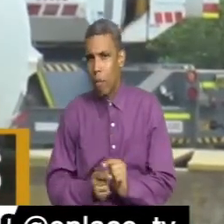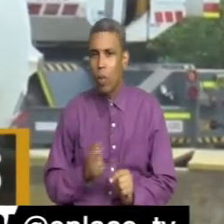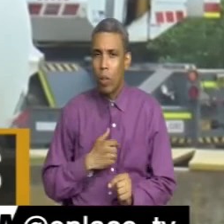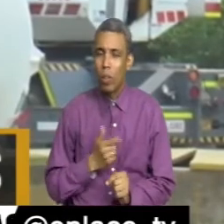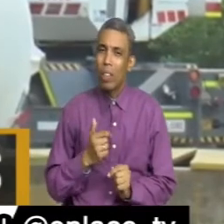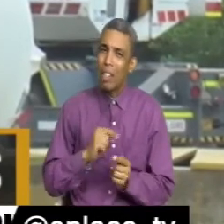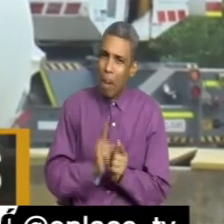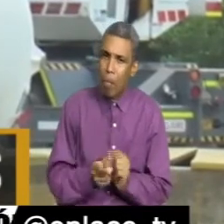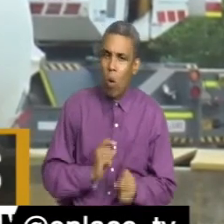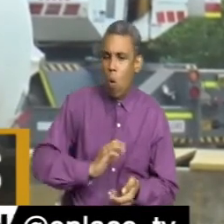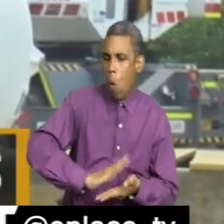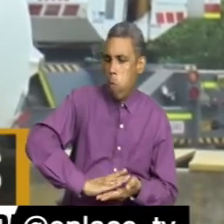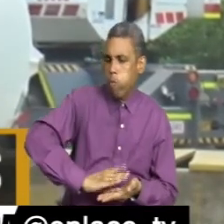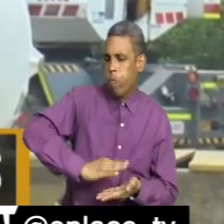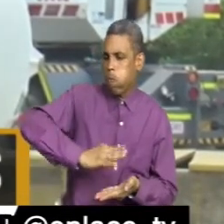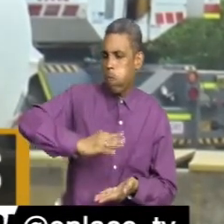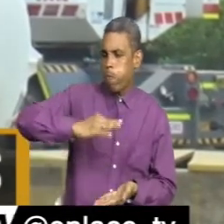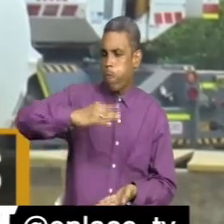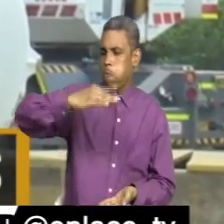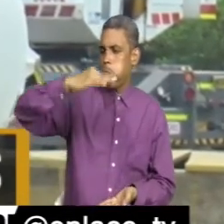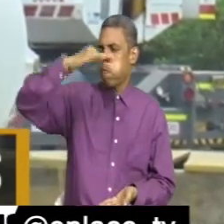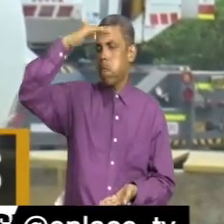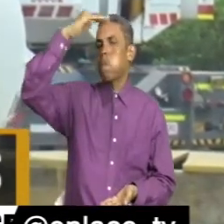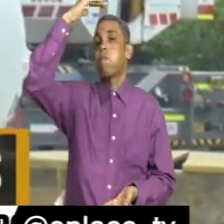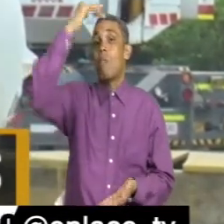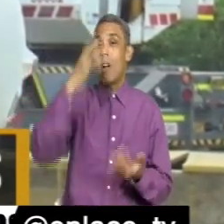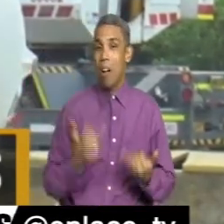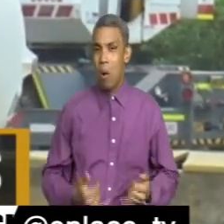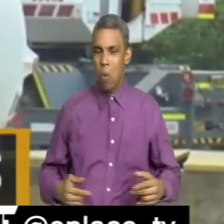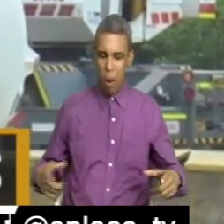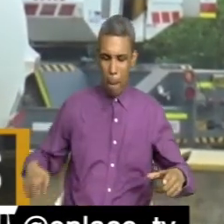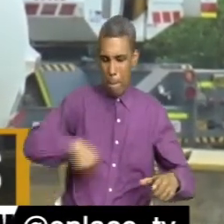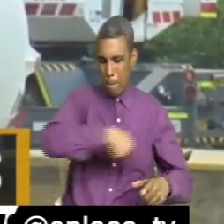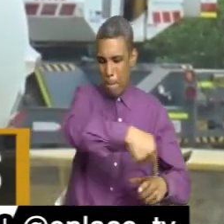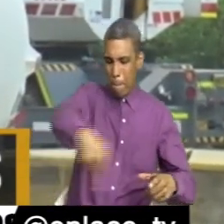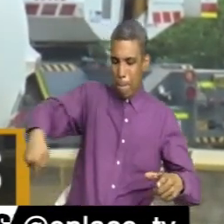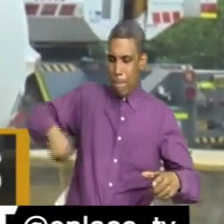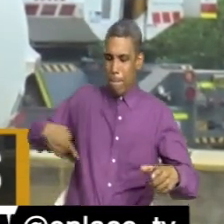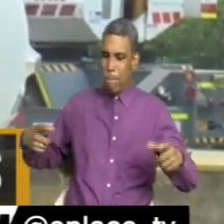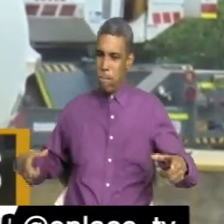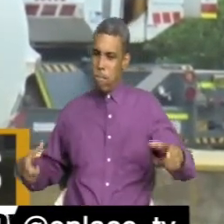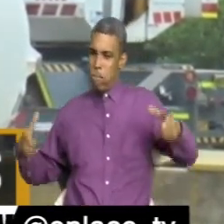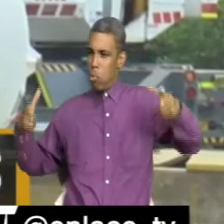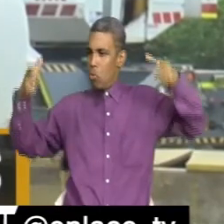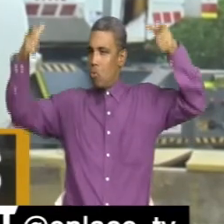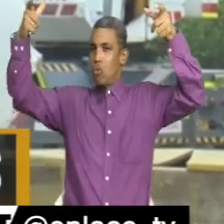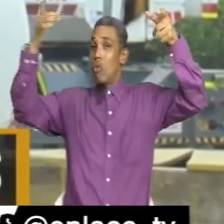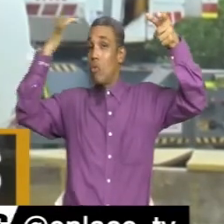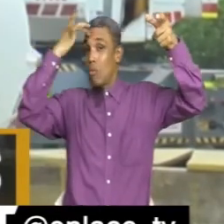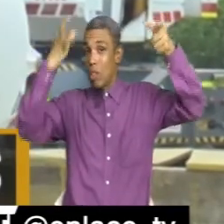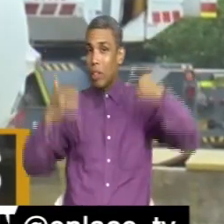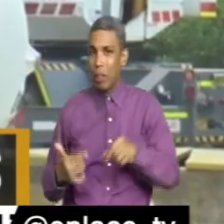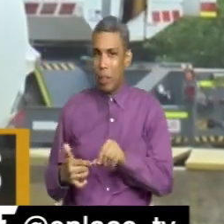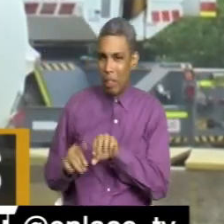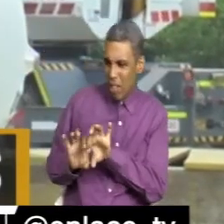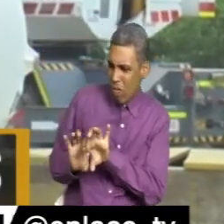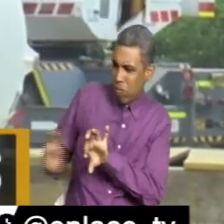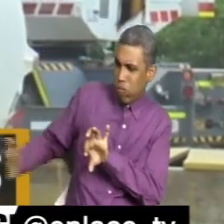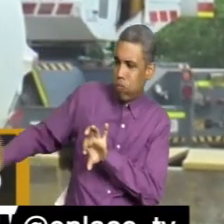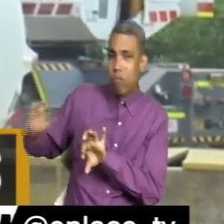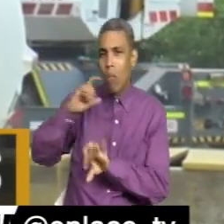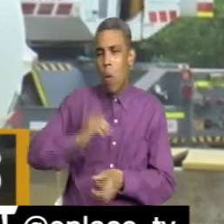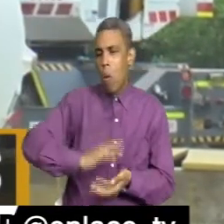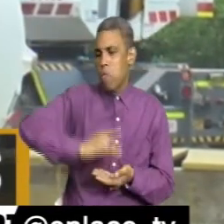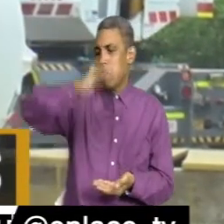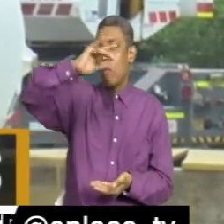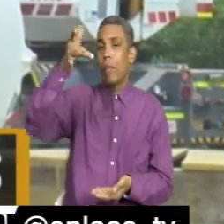líquido, trayendo grandes beneficios en el proceso de potabilización en la medida en que disminuye los riesgos hacia el